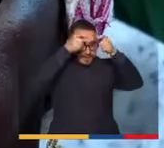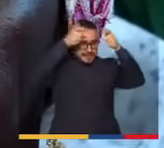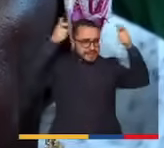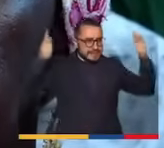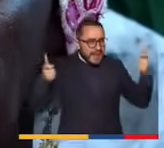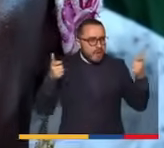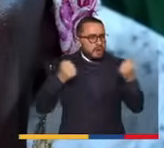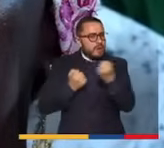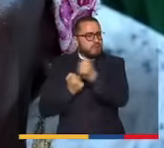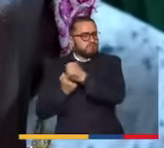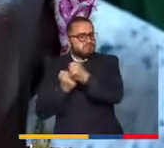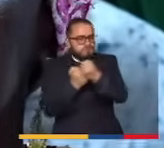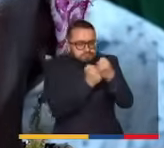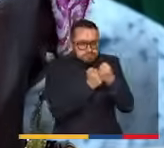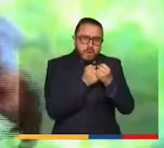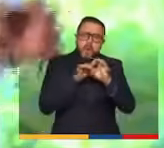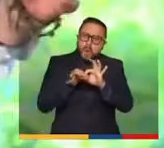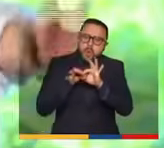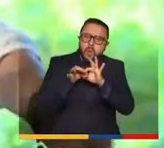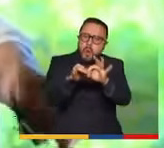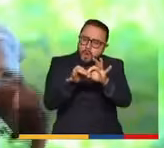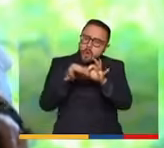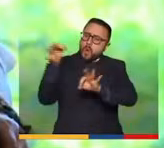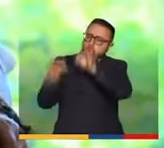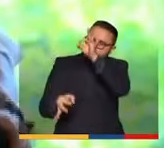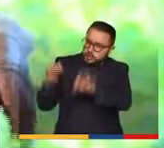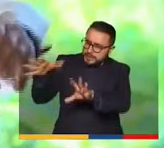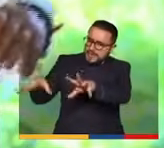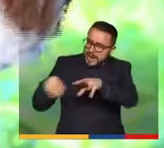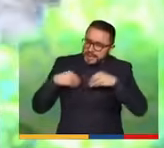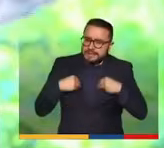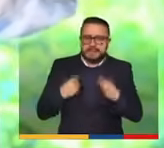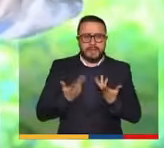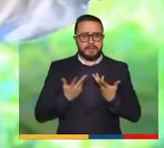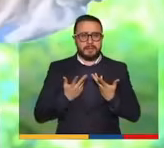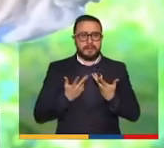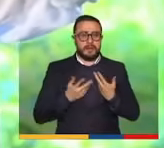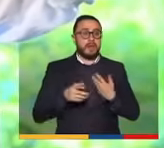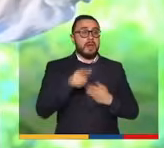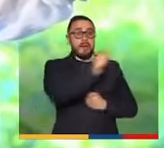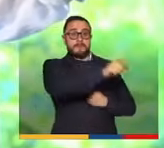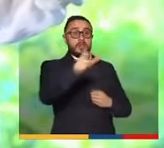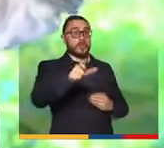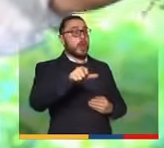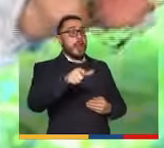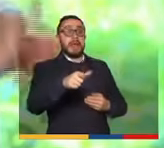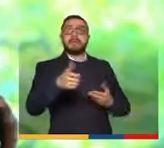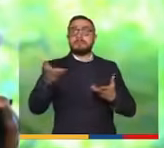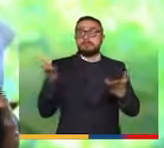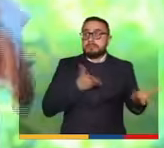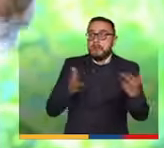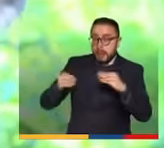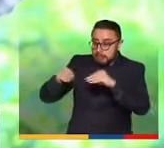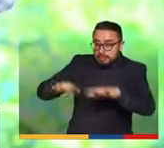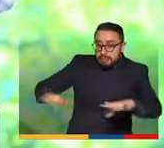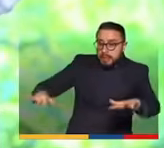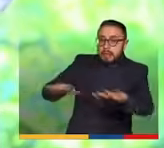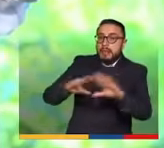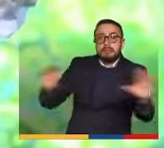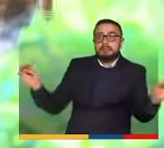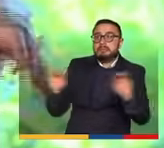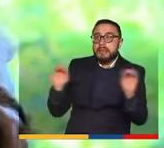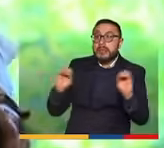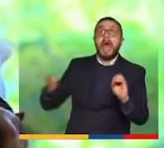colocarse al lado de la justicia, al lado de quien era siervo sin tierra en ese momento, cuando había tenido